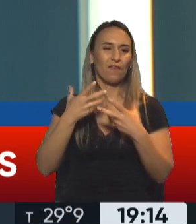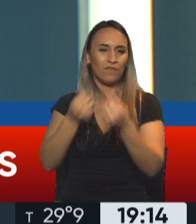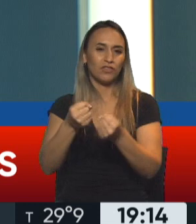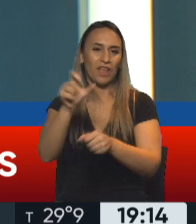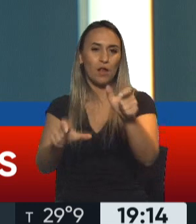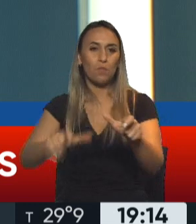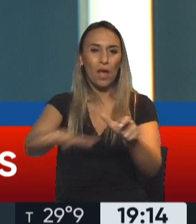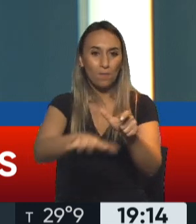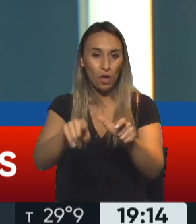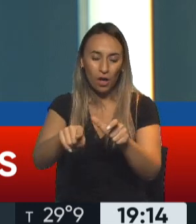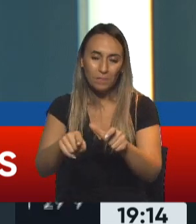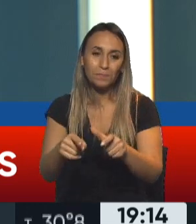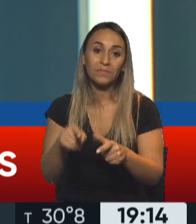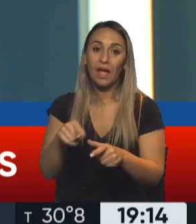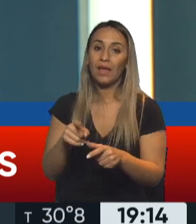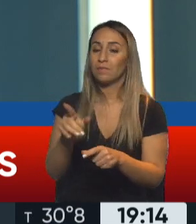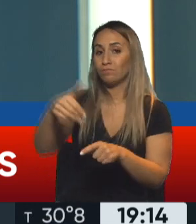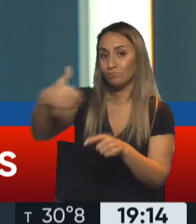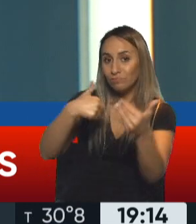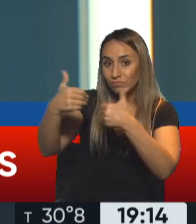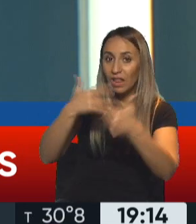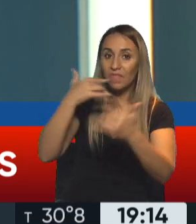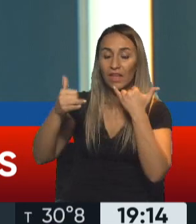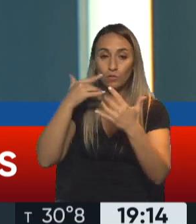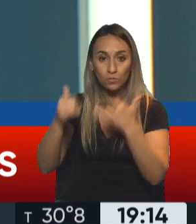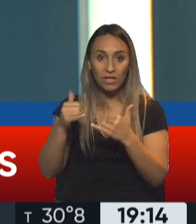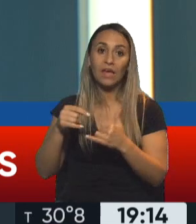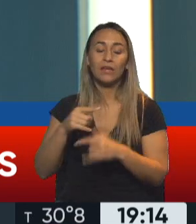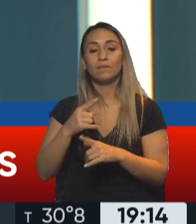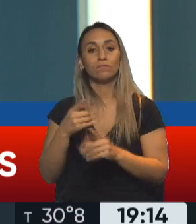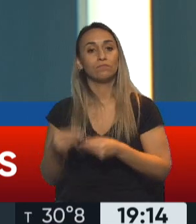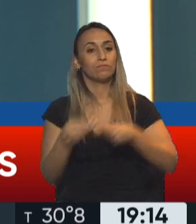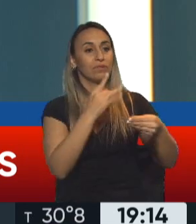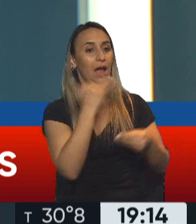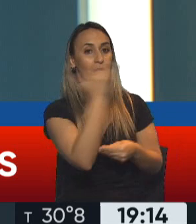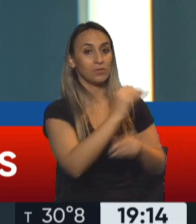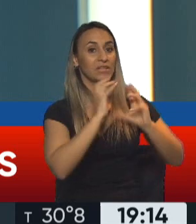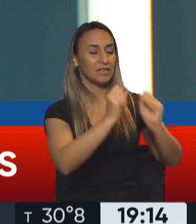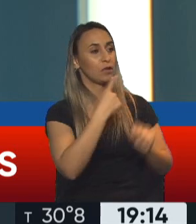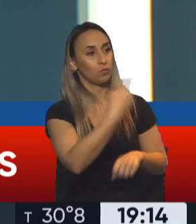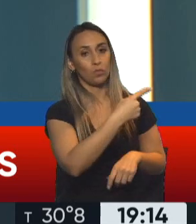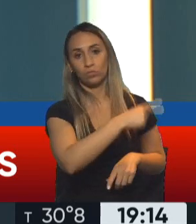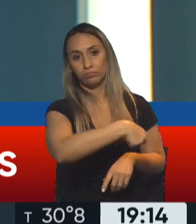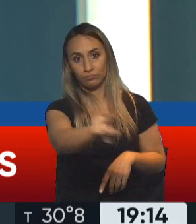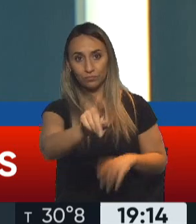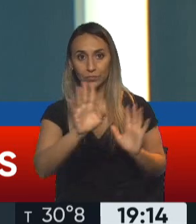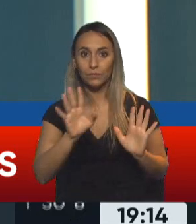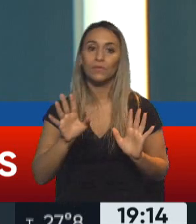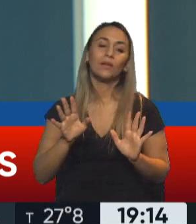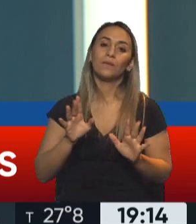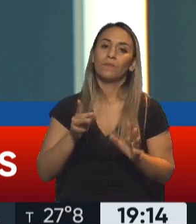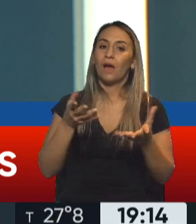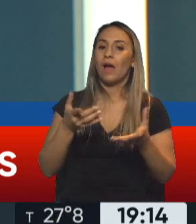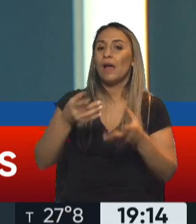las denuncias y de ahí sí mandar a la Secretaría y que la Secretaría actúe. Igualmente esto que se hizo con la provincia de Buenos Aires, lógicamente se empezó por ahí, por la envergadura